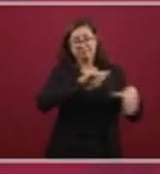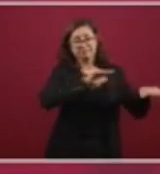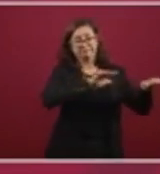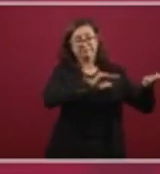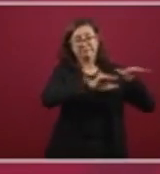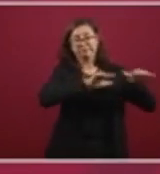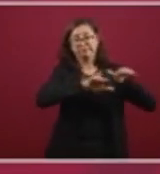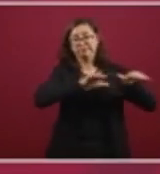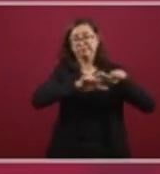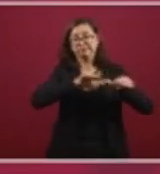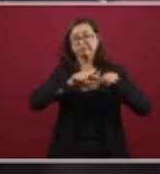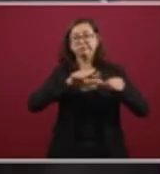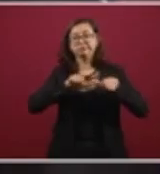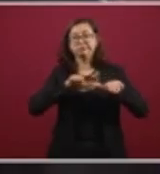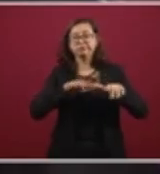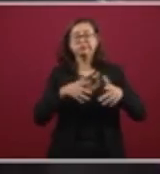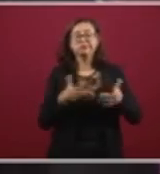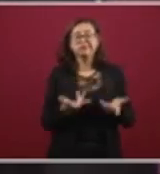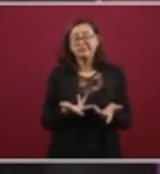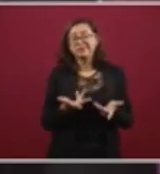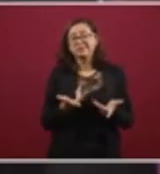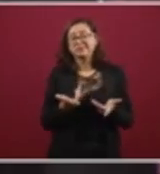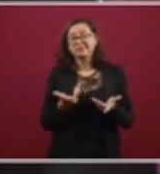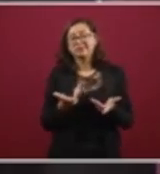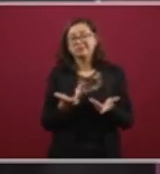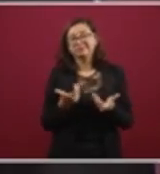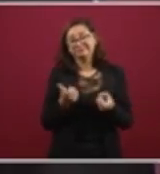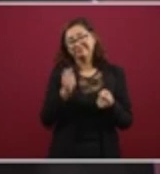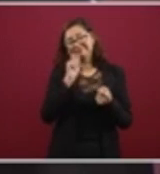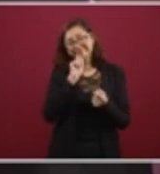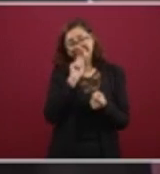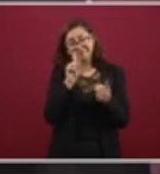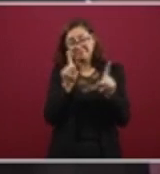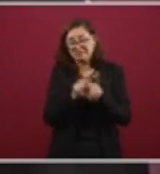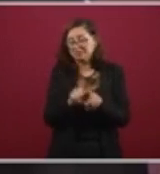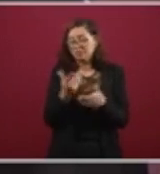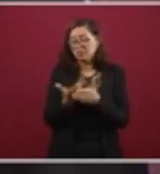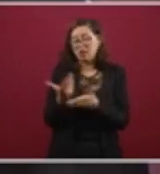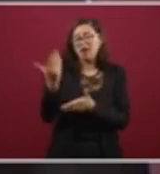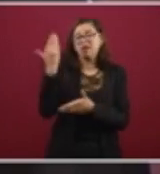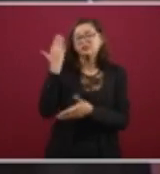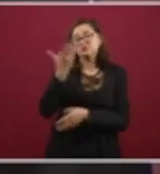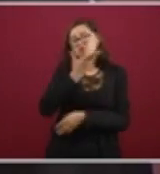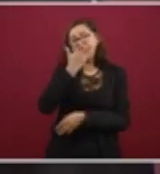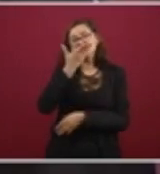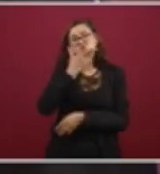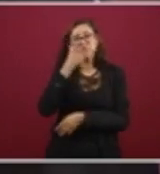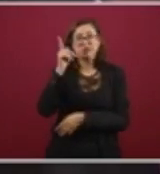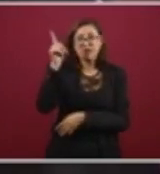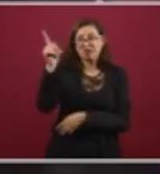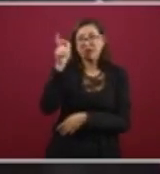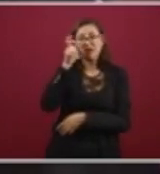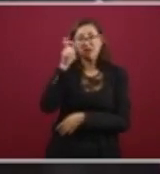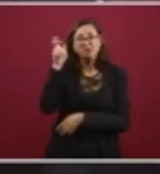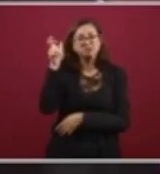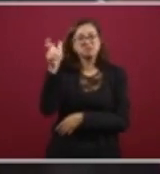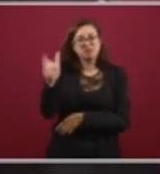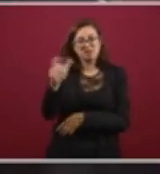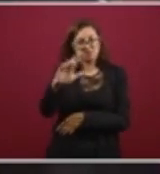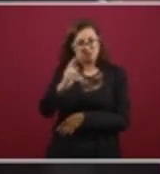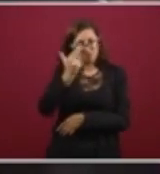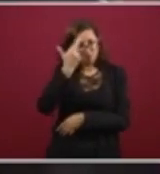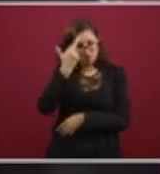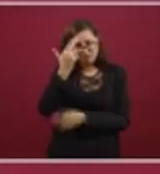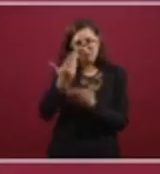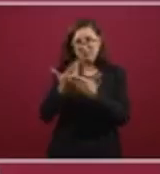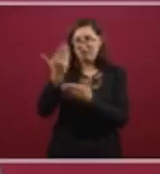hacía y llevó a la desgracia en Hidalgo cuando la